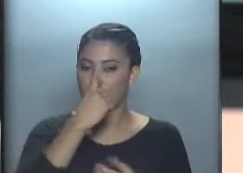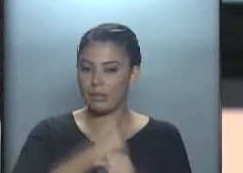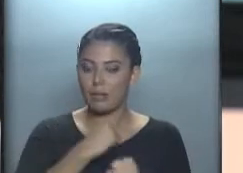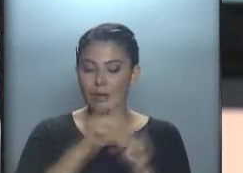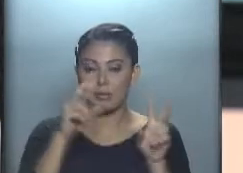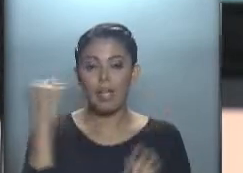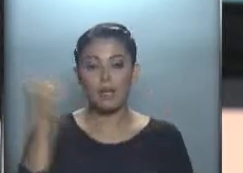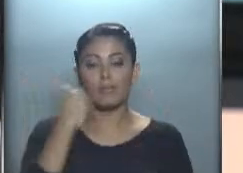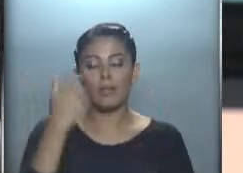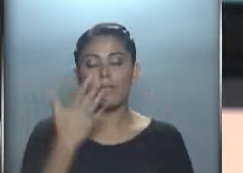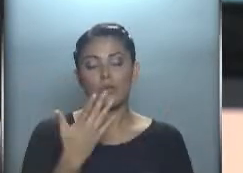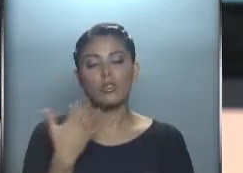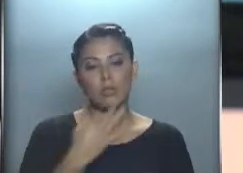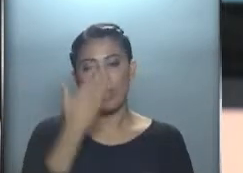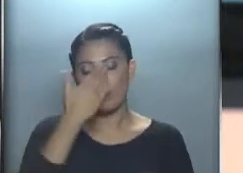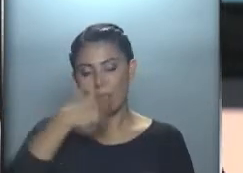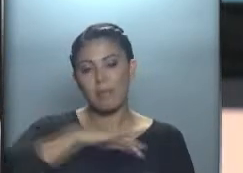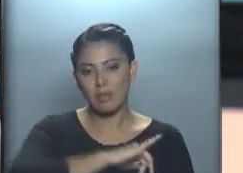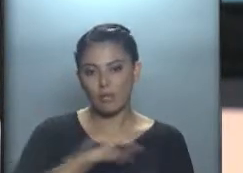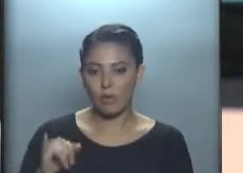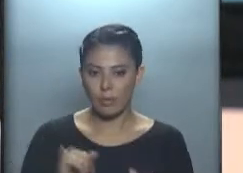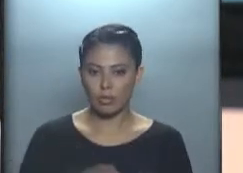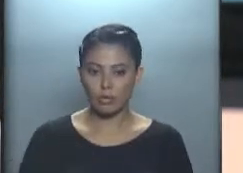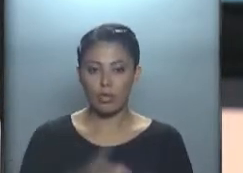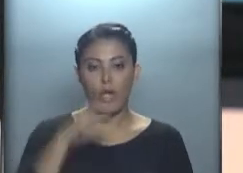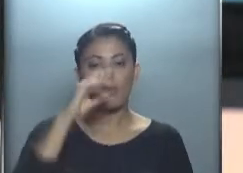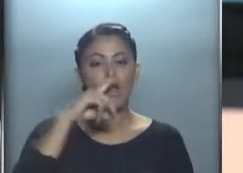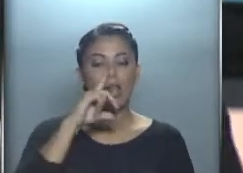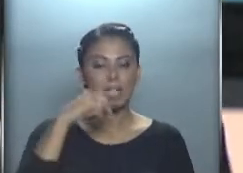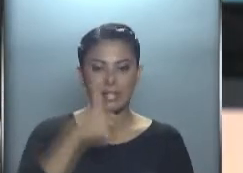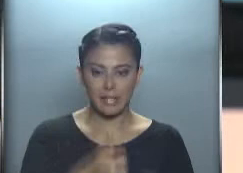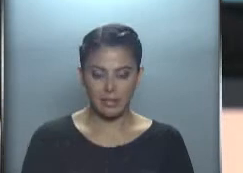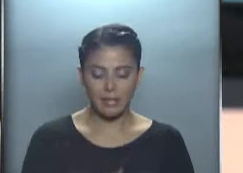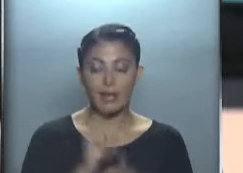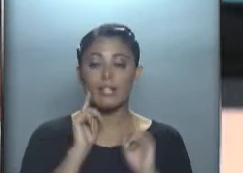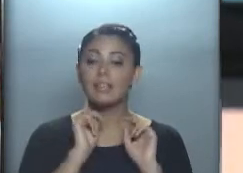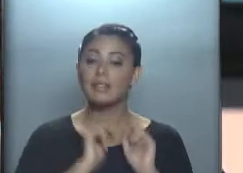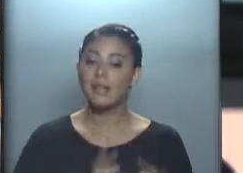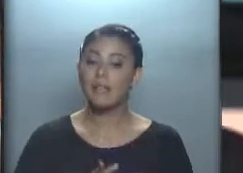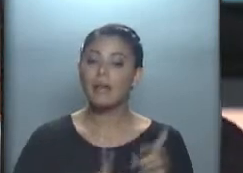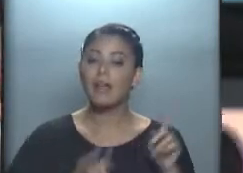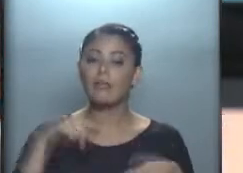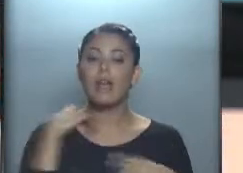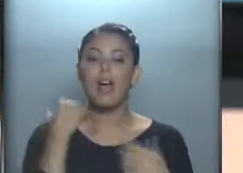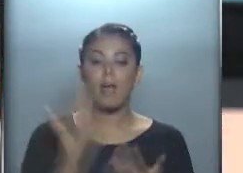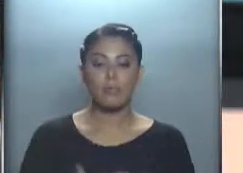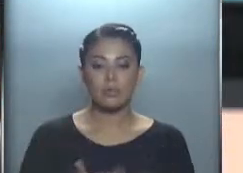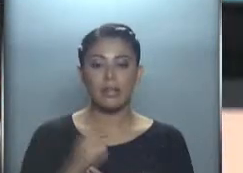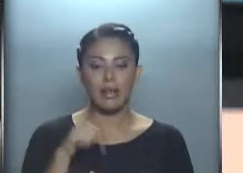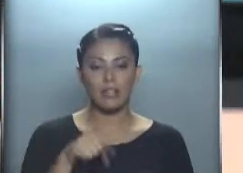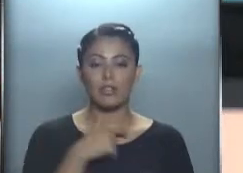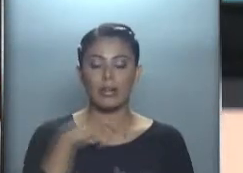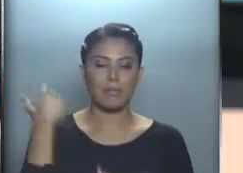importante por eso seguramente vamos a tener más novedades con respecto a molina y vamos a tener también algún tipo de aprovechamiento de que esto se quiera